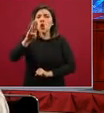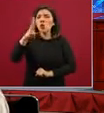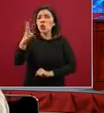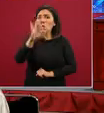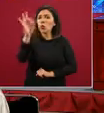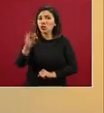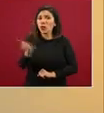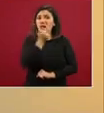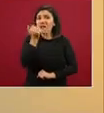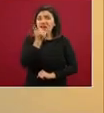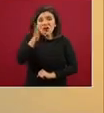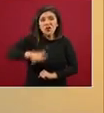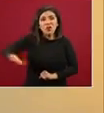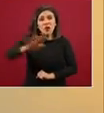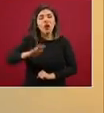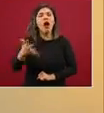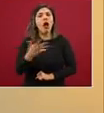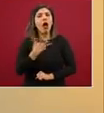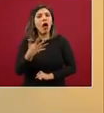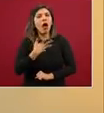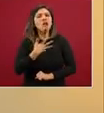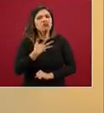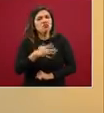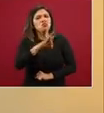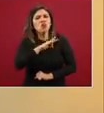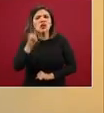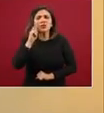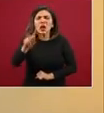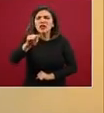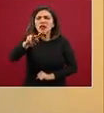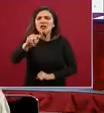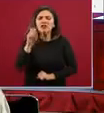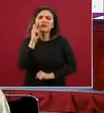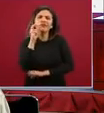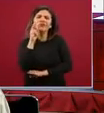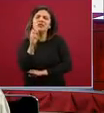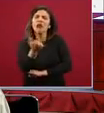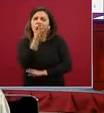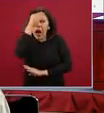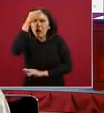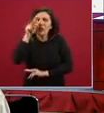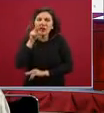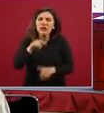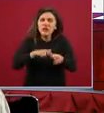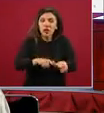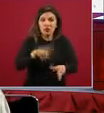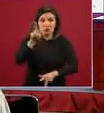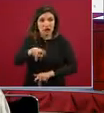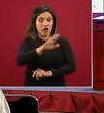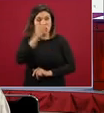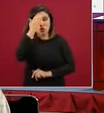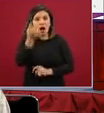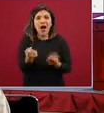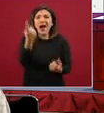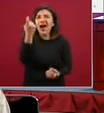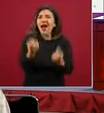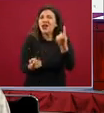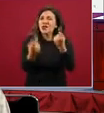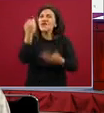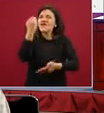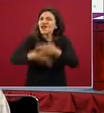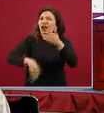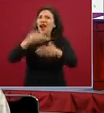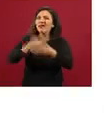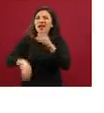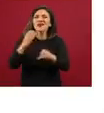los estudiantes tuvieron la posibilidad de verlo en televisión. Tenemos que reconocer que algunas insuficiencias que